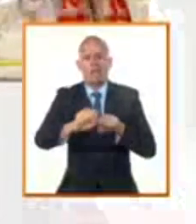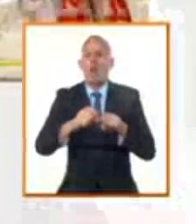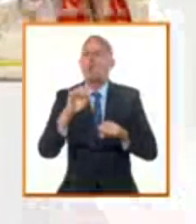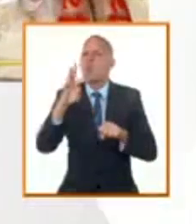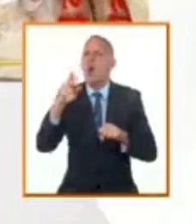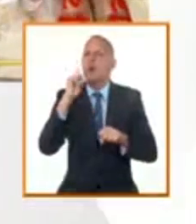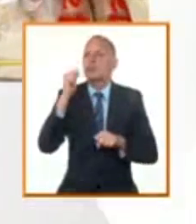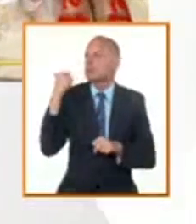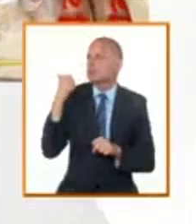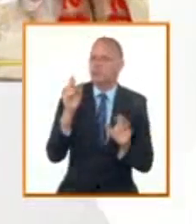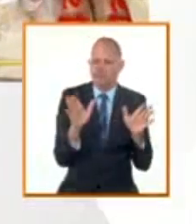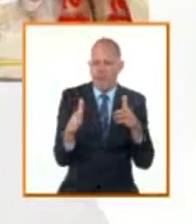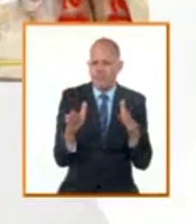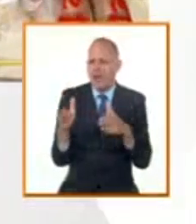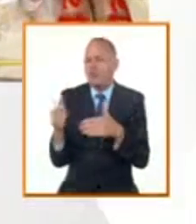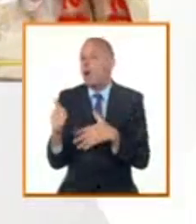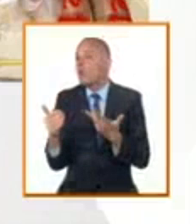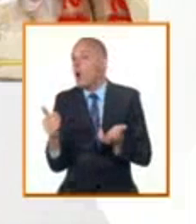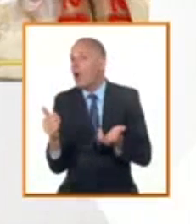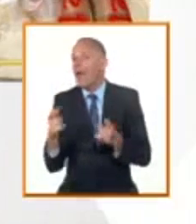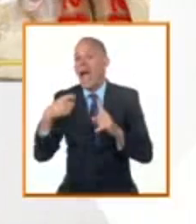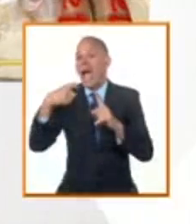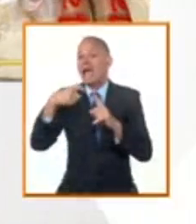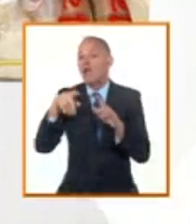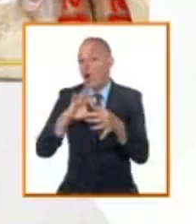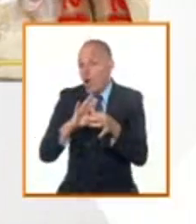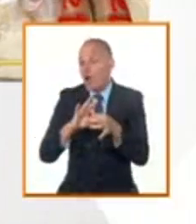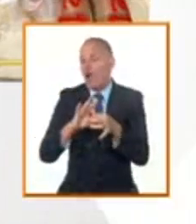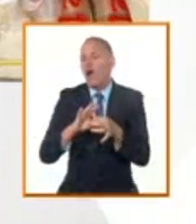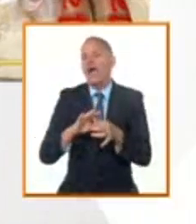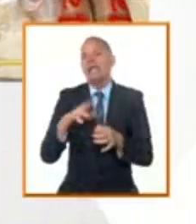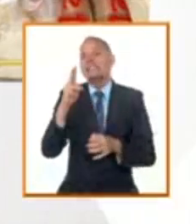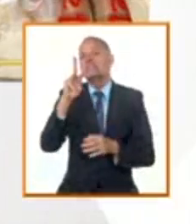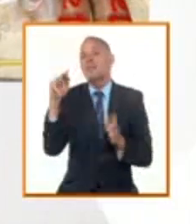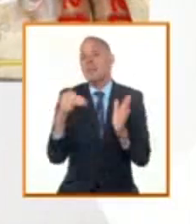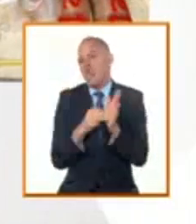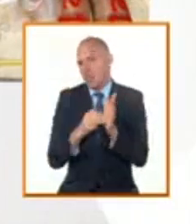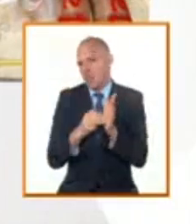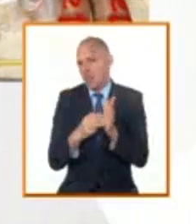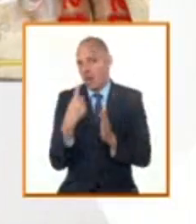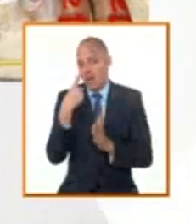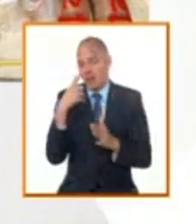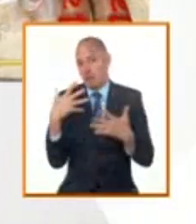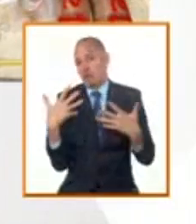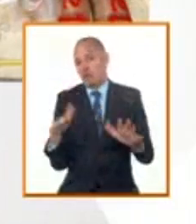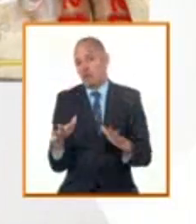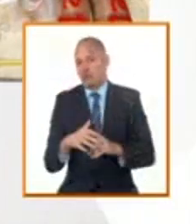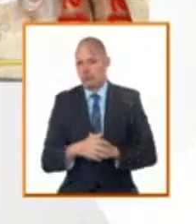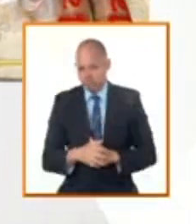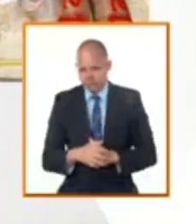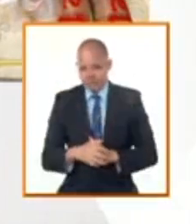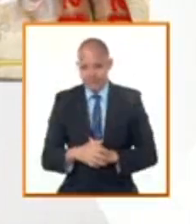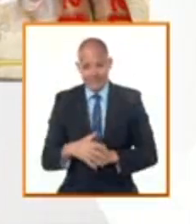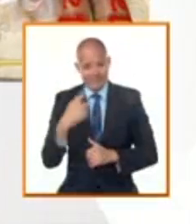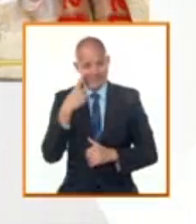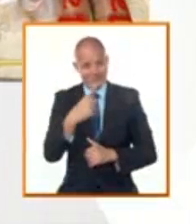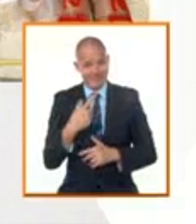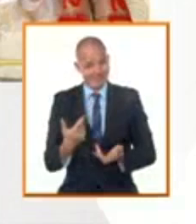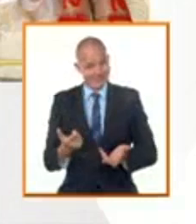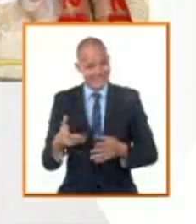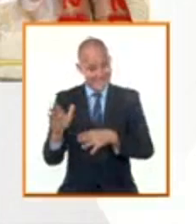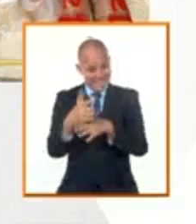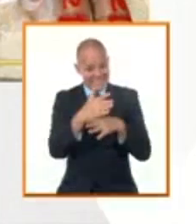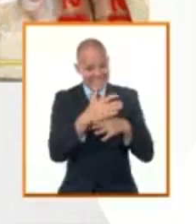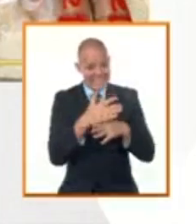marihuana. Y esto es el resultado de 729 regalos, Randy, que es más 452 regalos que el